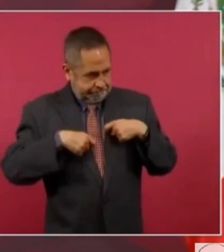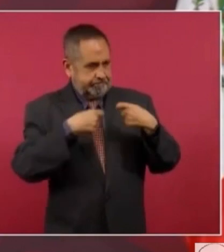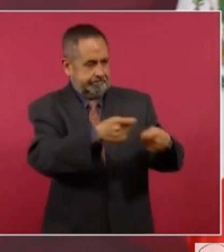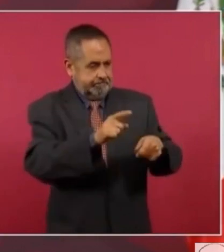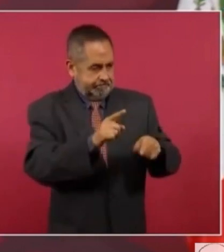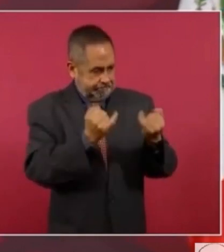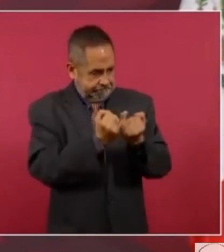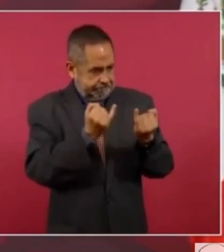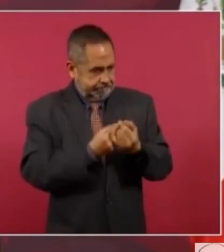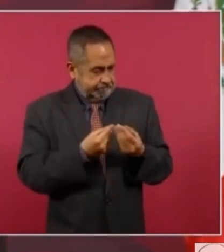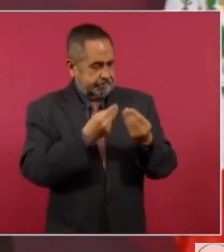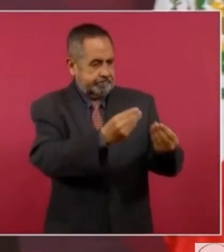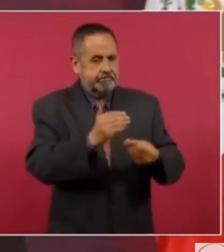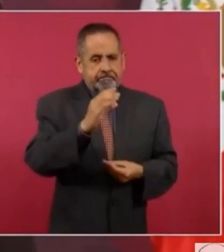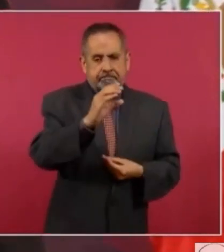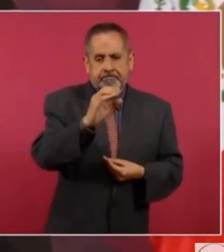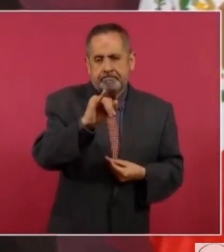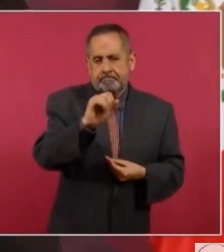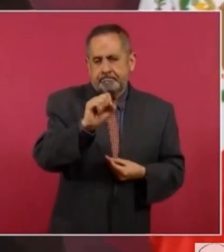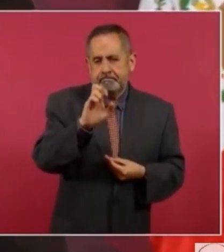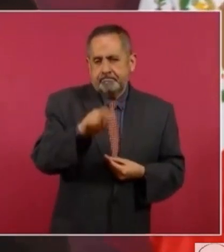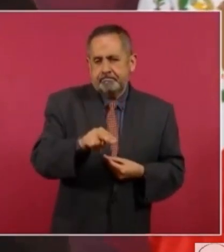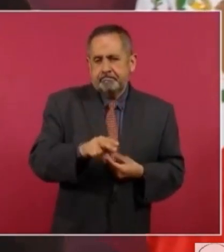Como lo del CISEN no